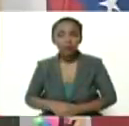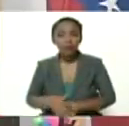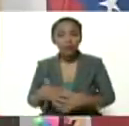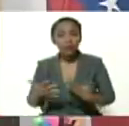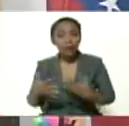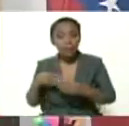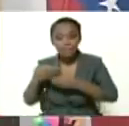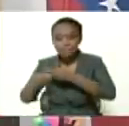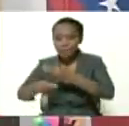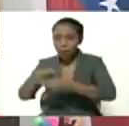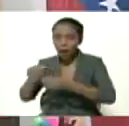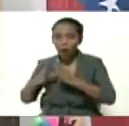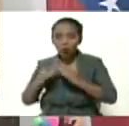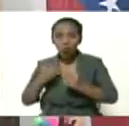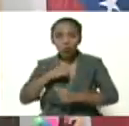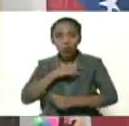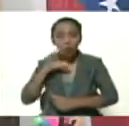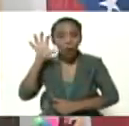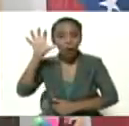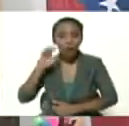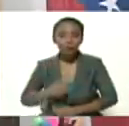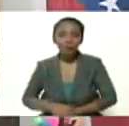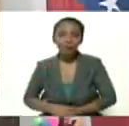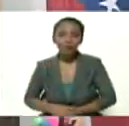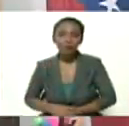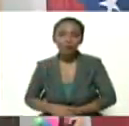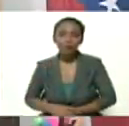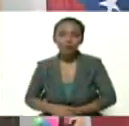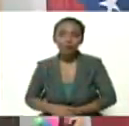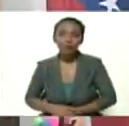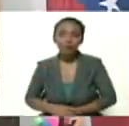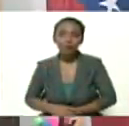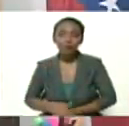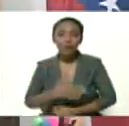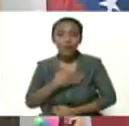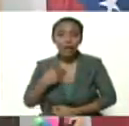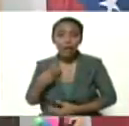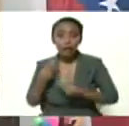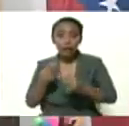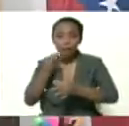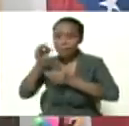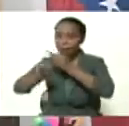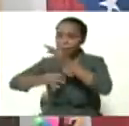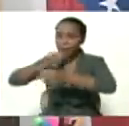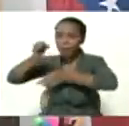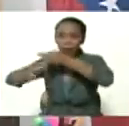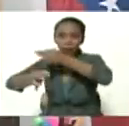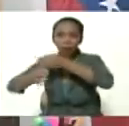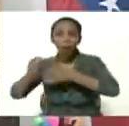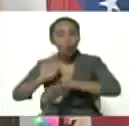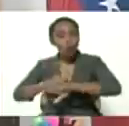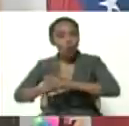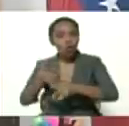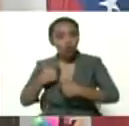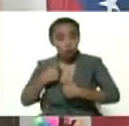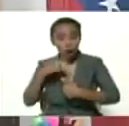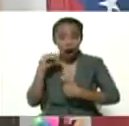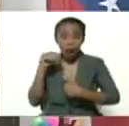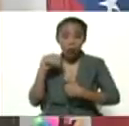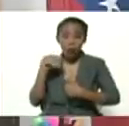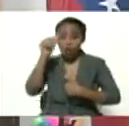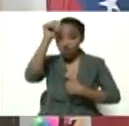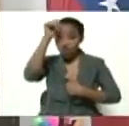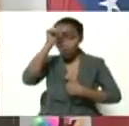haciendo todo nuestro país. Quería dar estos detalles, porque cuando yo hablo, fíjense, el domingo